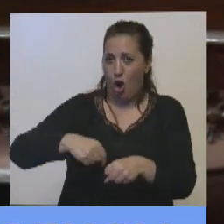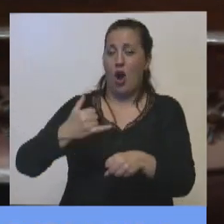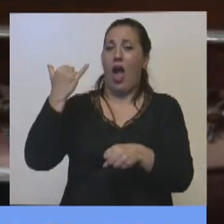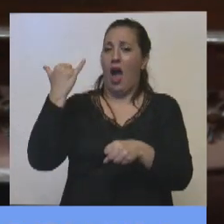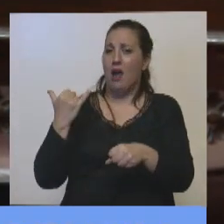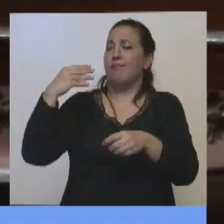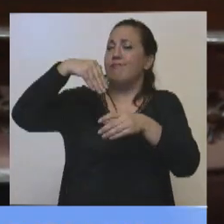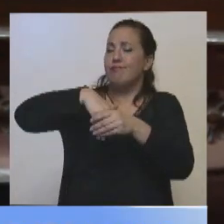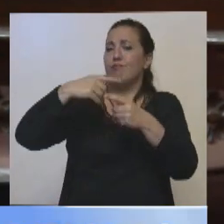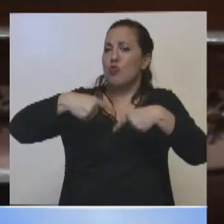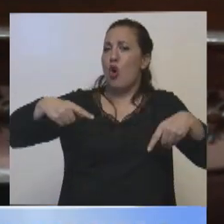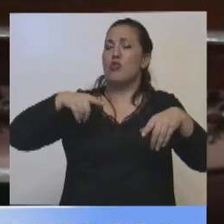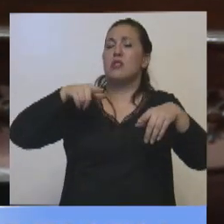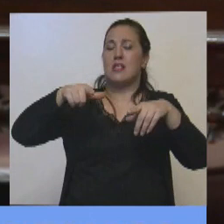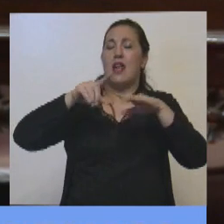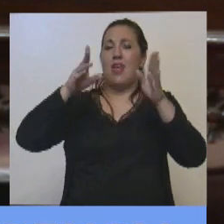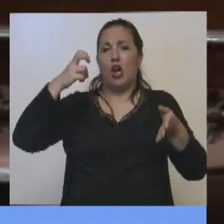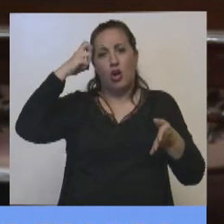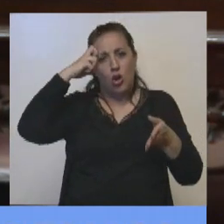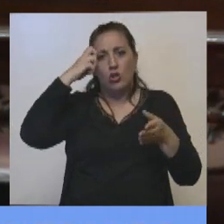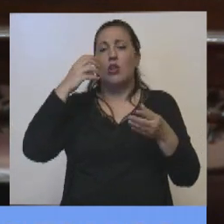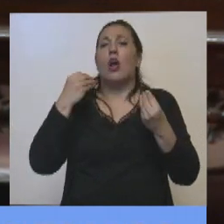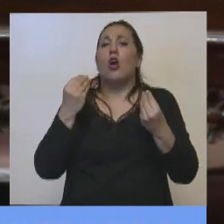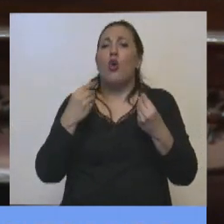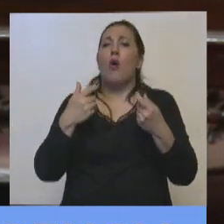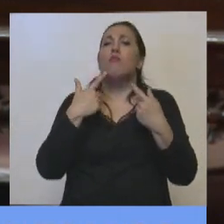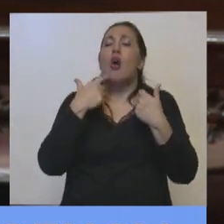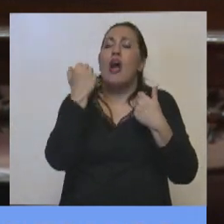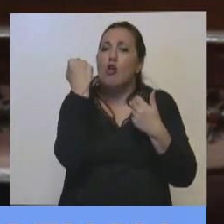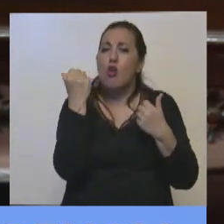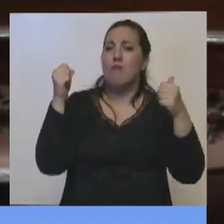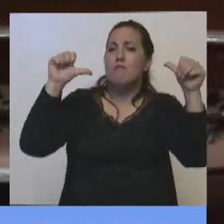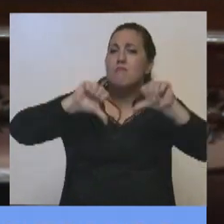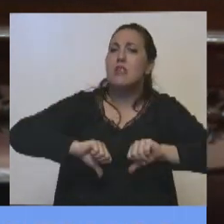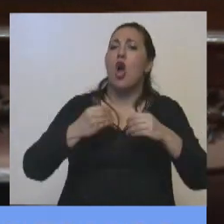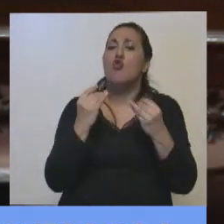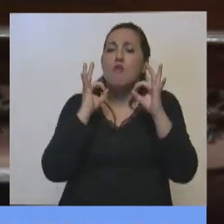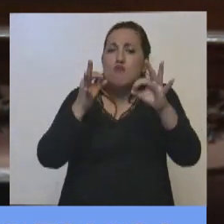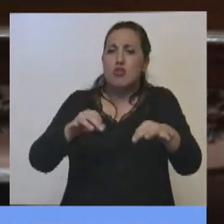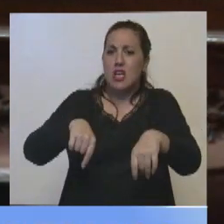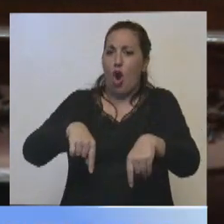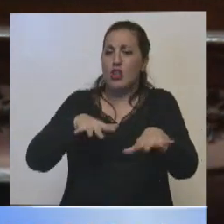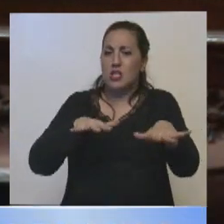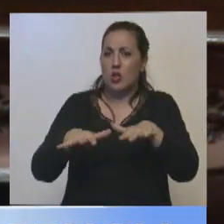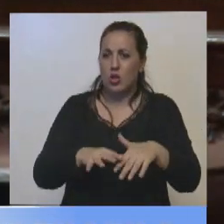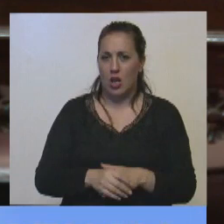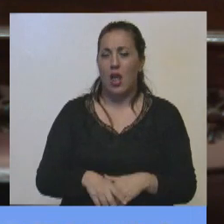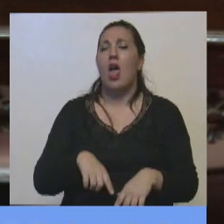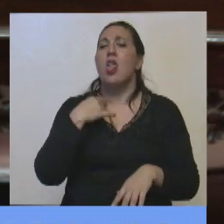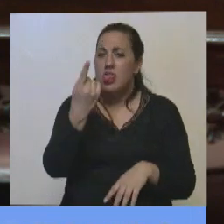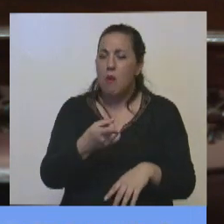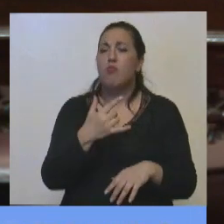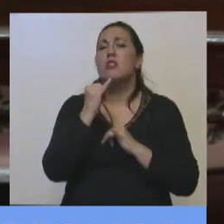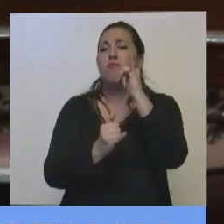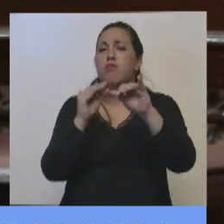para luego hablar del camino del default es decir cómo se llegó a esta situación y bueno luego tirar algunos números concretos